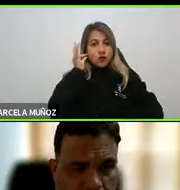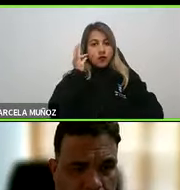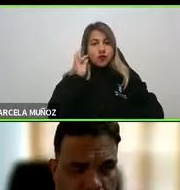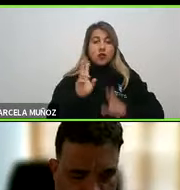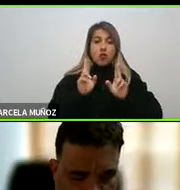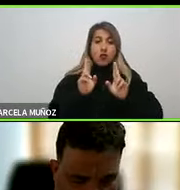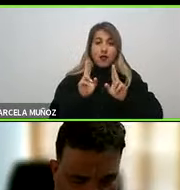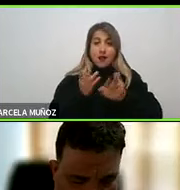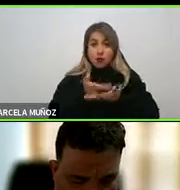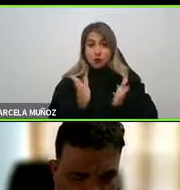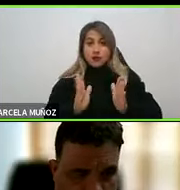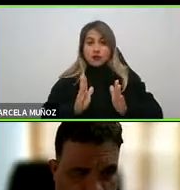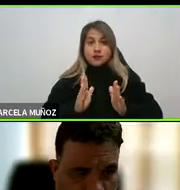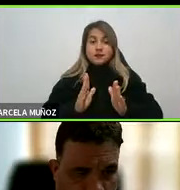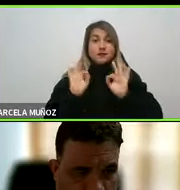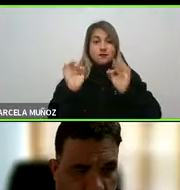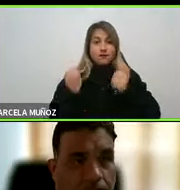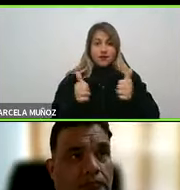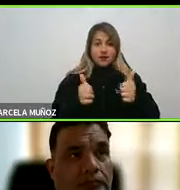se encuentren bien.